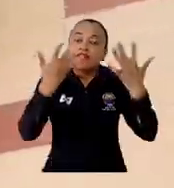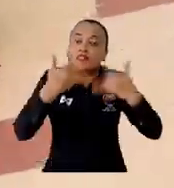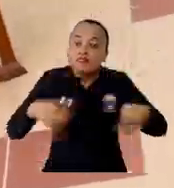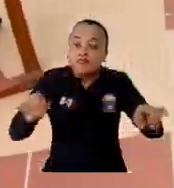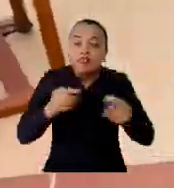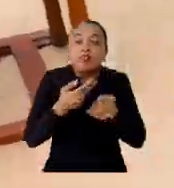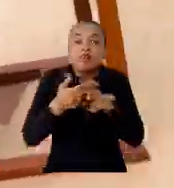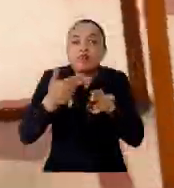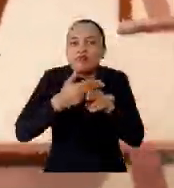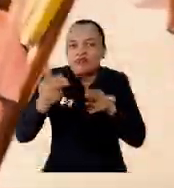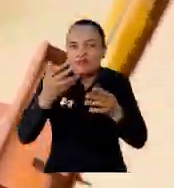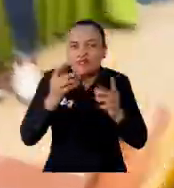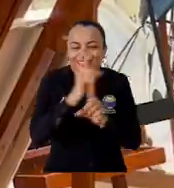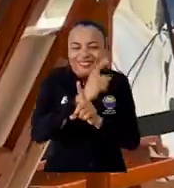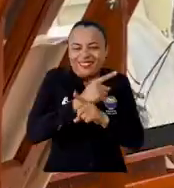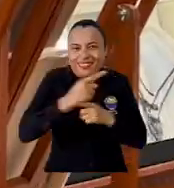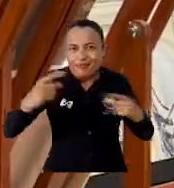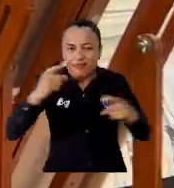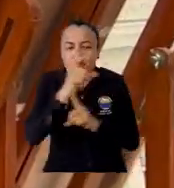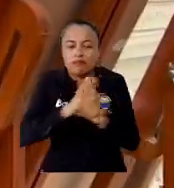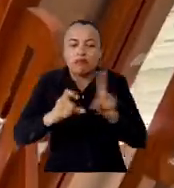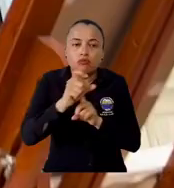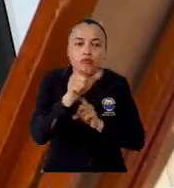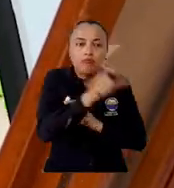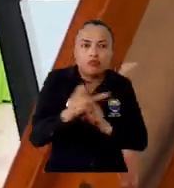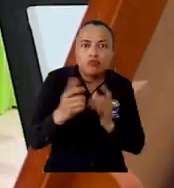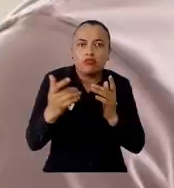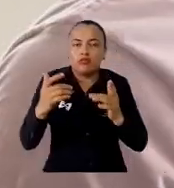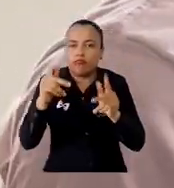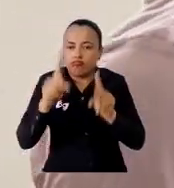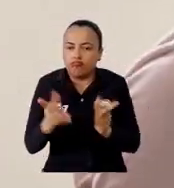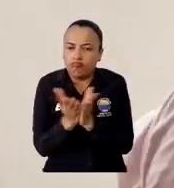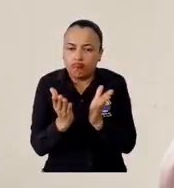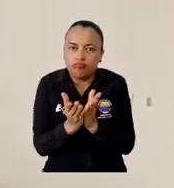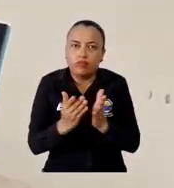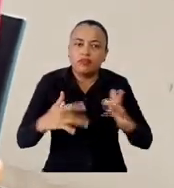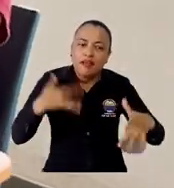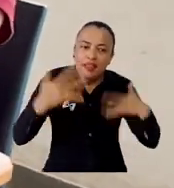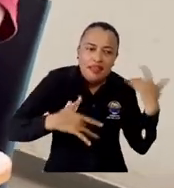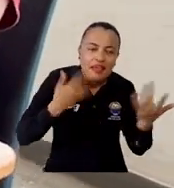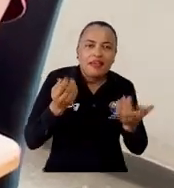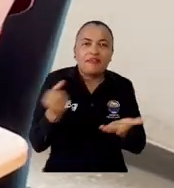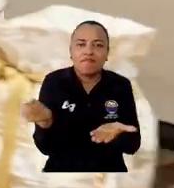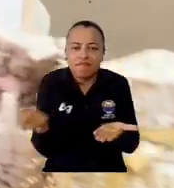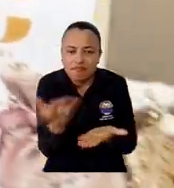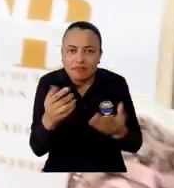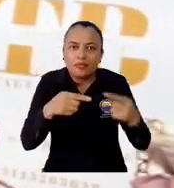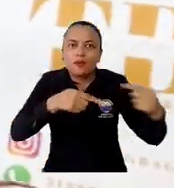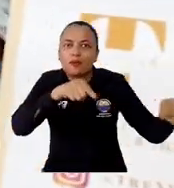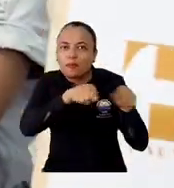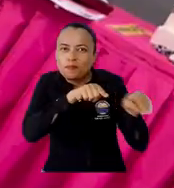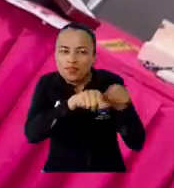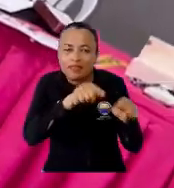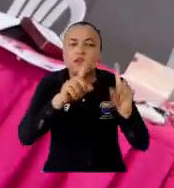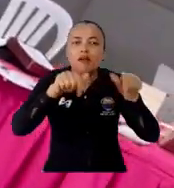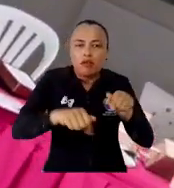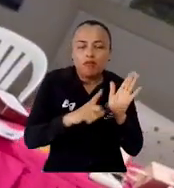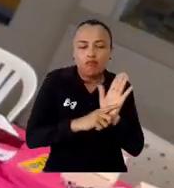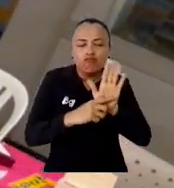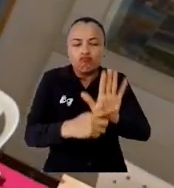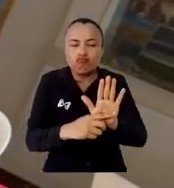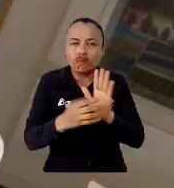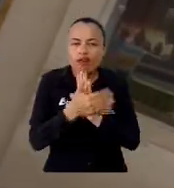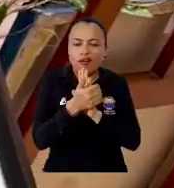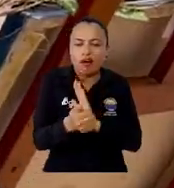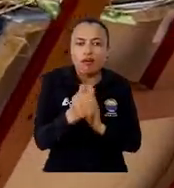Mientras va cayendo el telón de la Semana Cultural, los estudiantes siguen disfrutando de actividades recreativas como el torneo de parqués y además mostrando